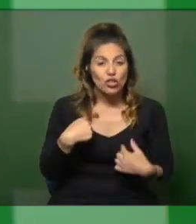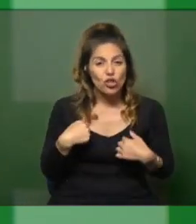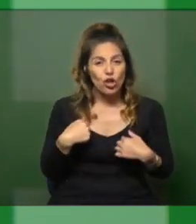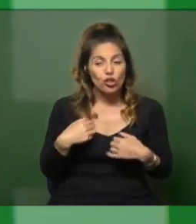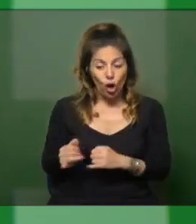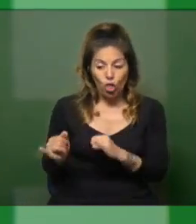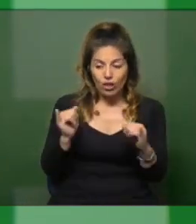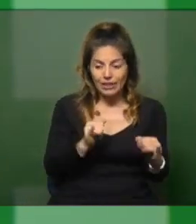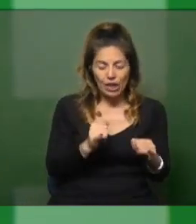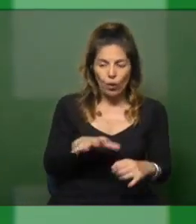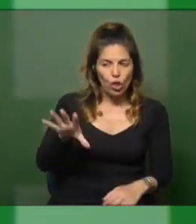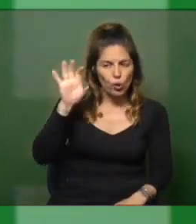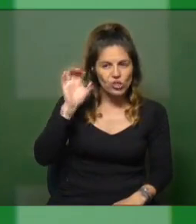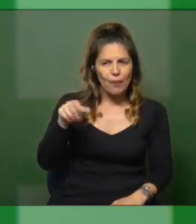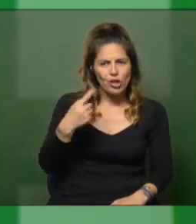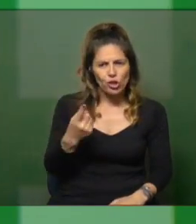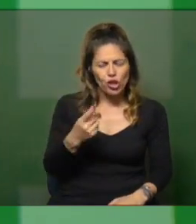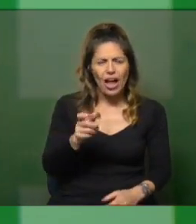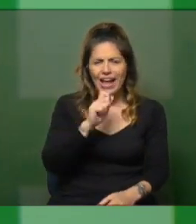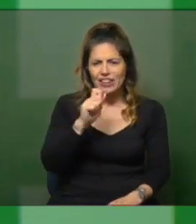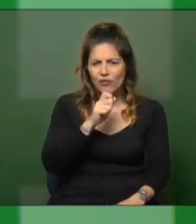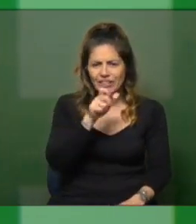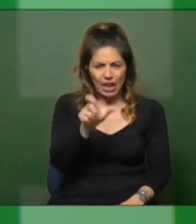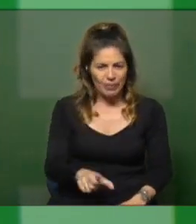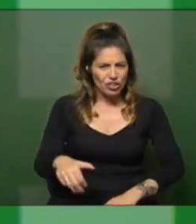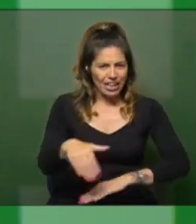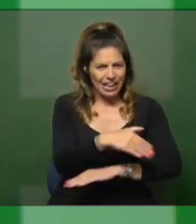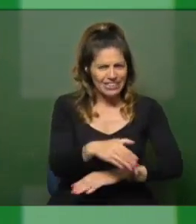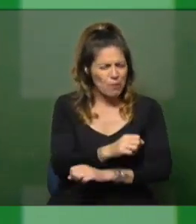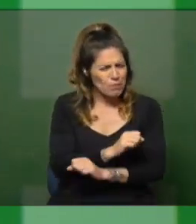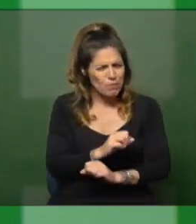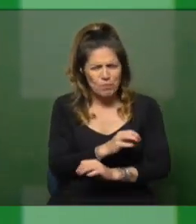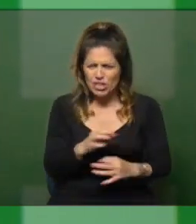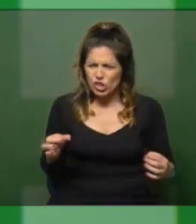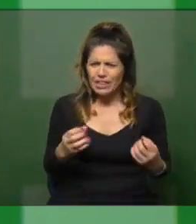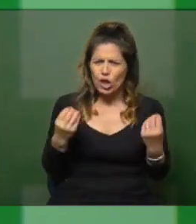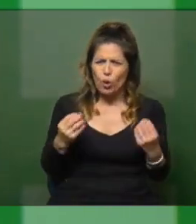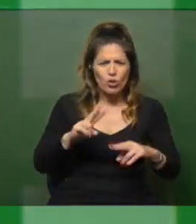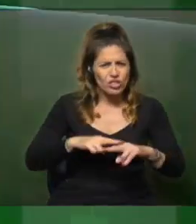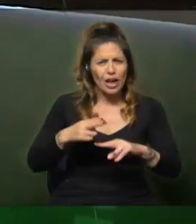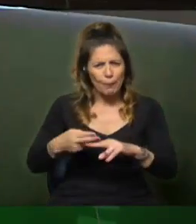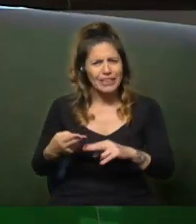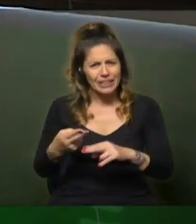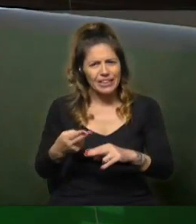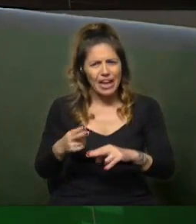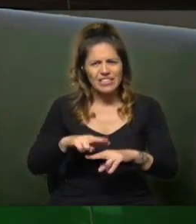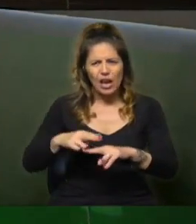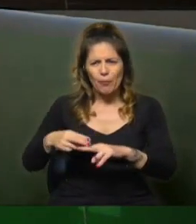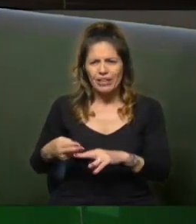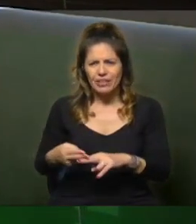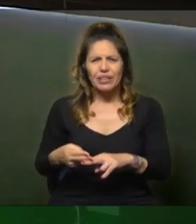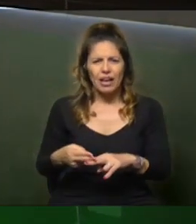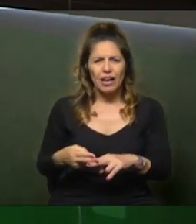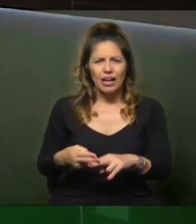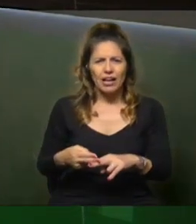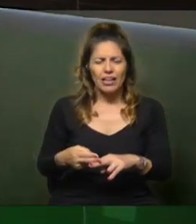todo el día cuando escuchaba en otros medios las entrevistas a la gente en la calle era impresionante Cómo se repetía sistemáticamente en